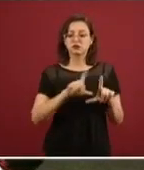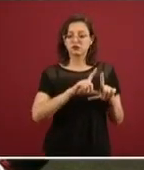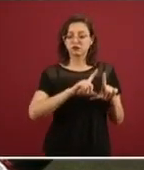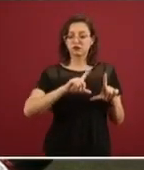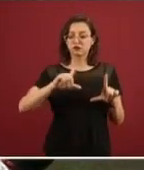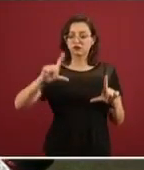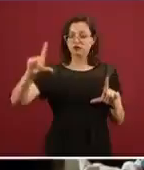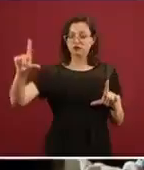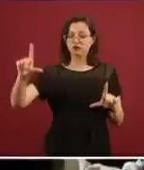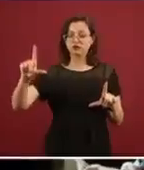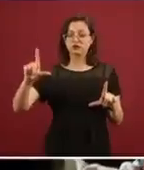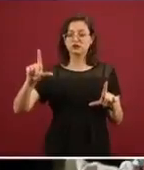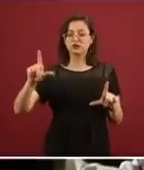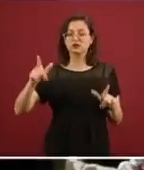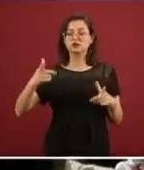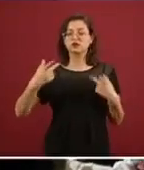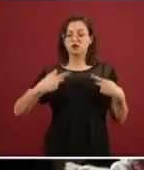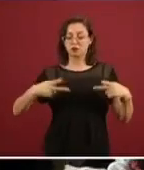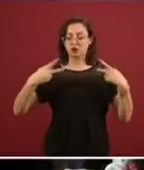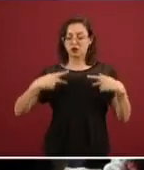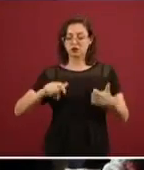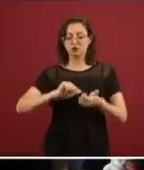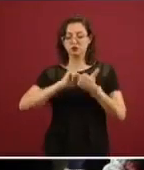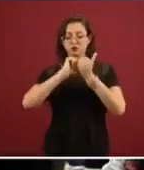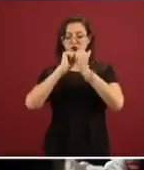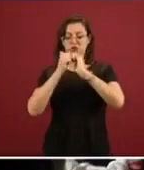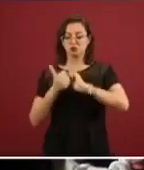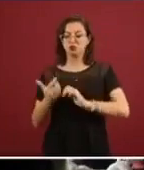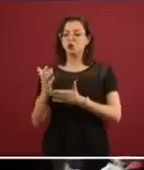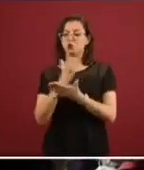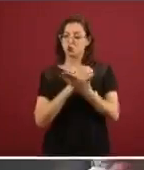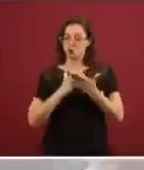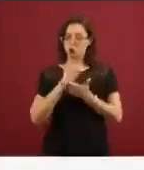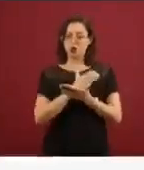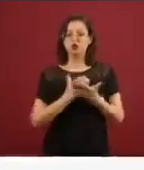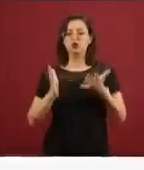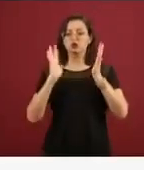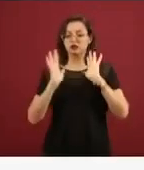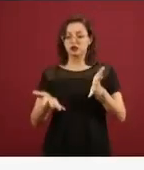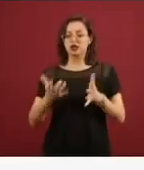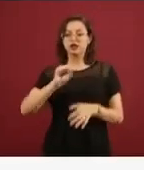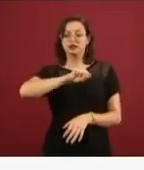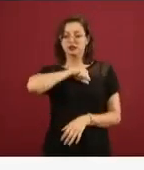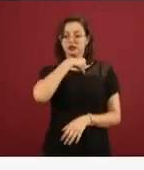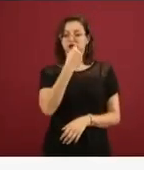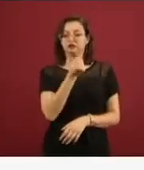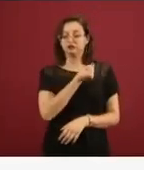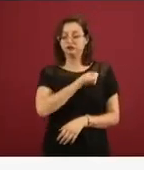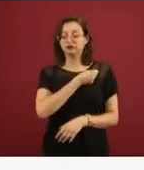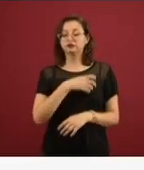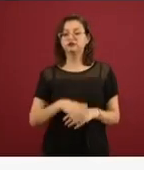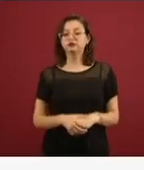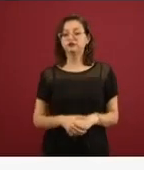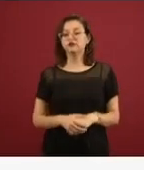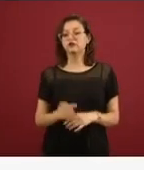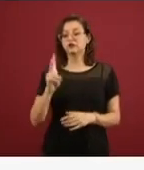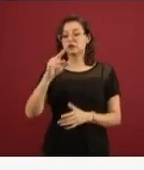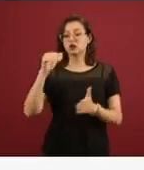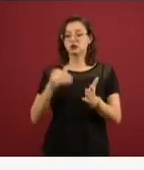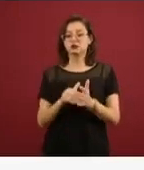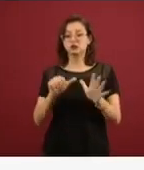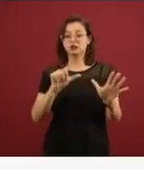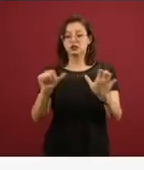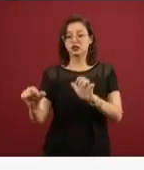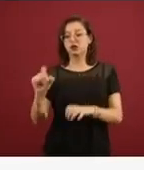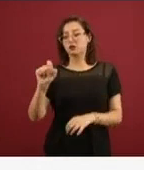de personas que se han recuperado de la enfermedad. La proporción, aunque aumente el número de personas, 2.627